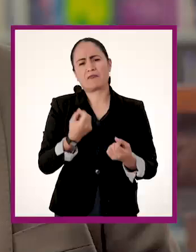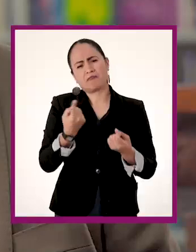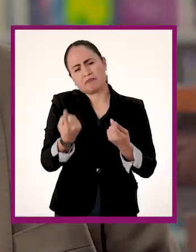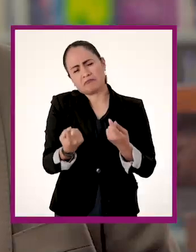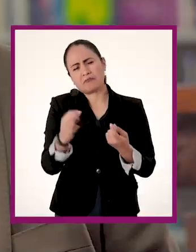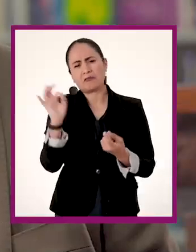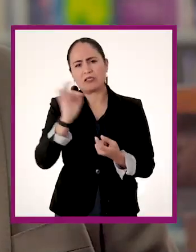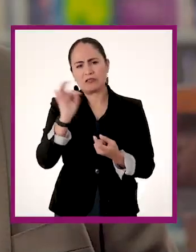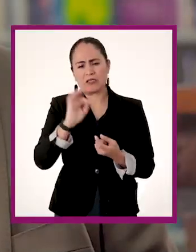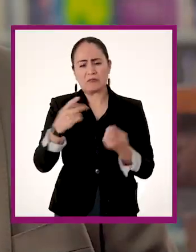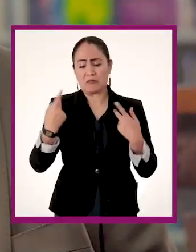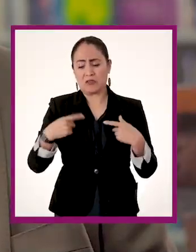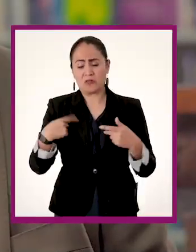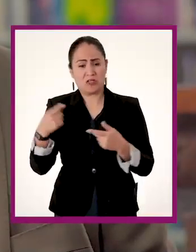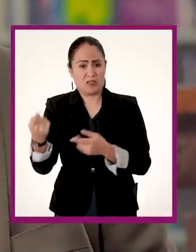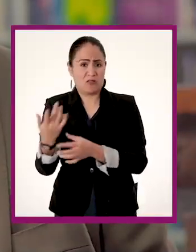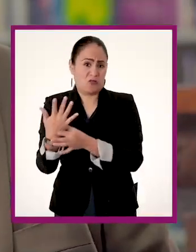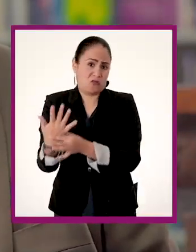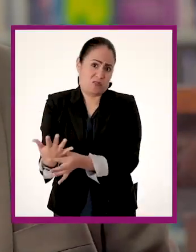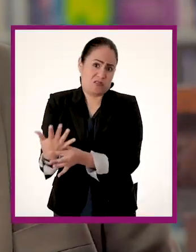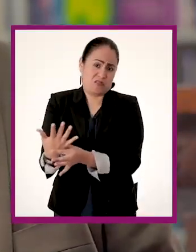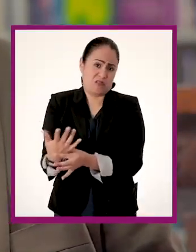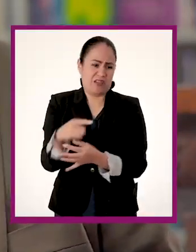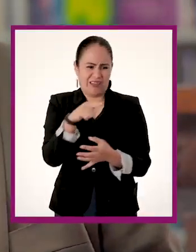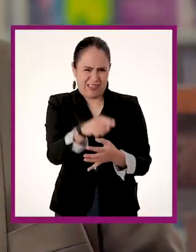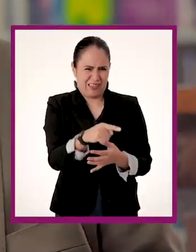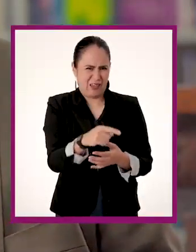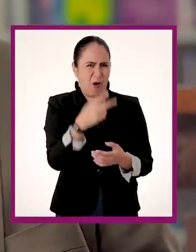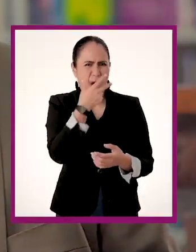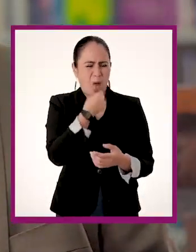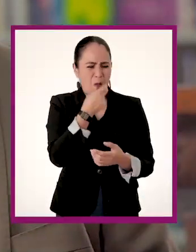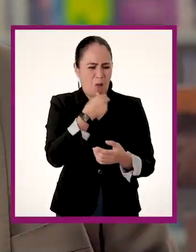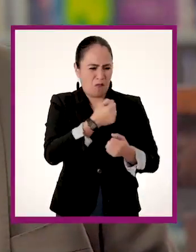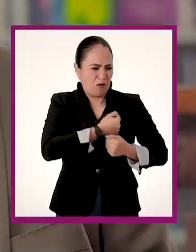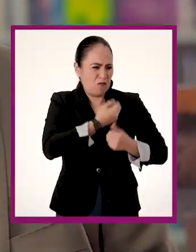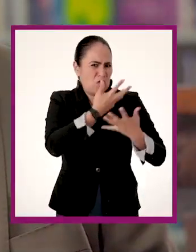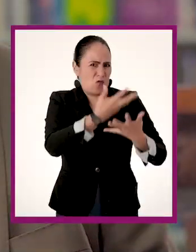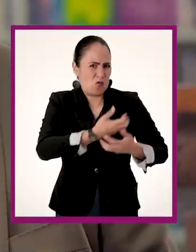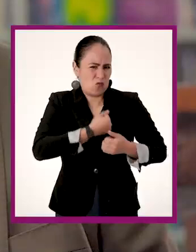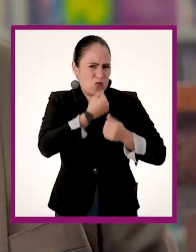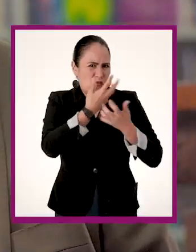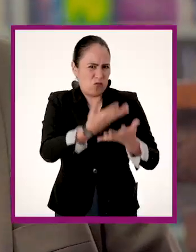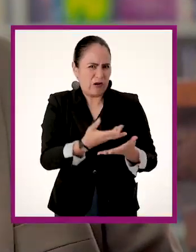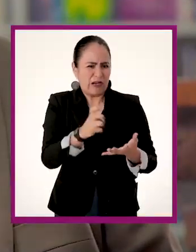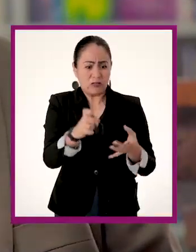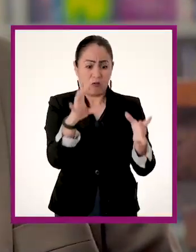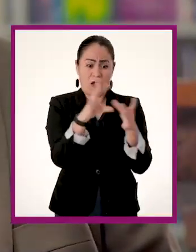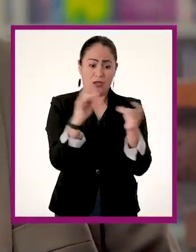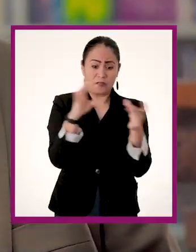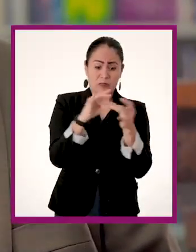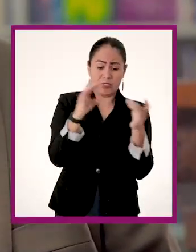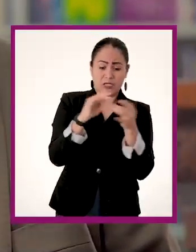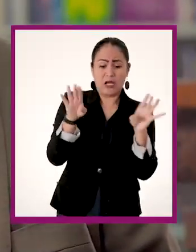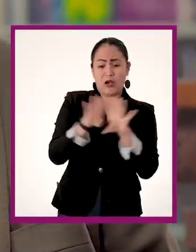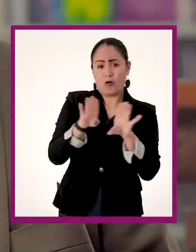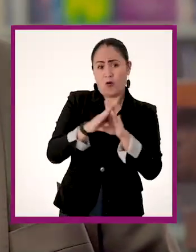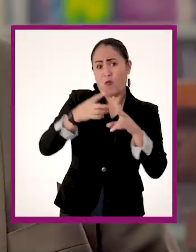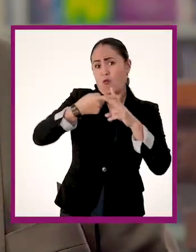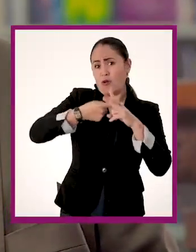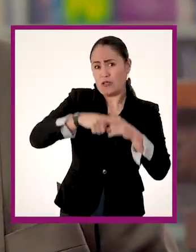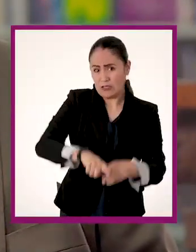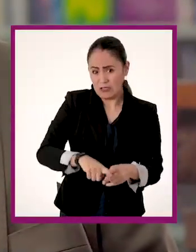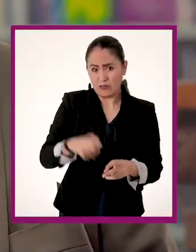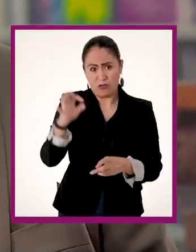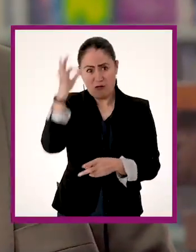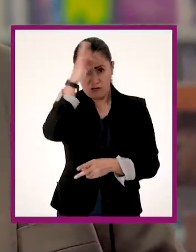¿no? Por ejemplo, podríamos encontrar autores que nos digan que no, que eso no tiene nada que ver con aspectos explicativos, de comprensión, de